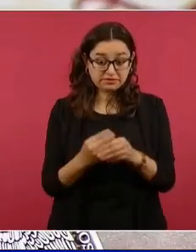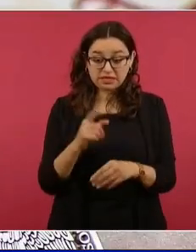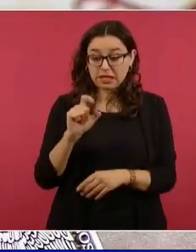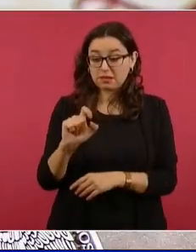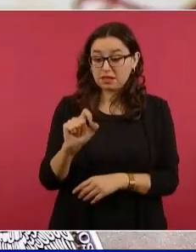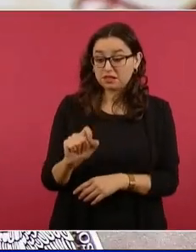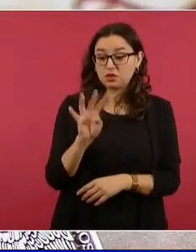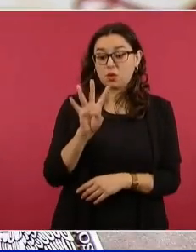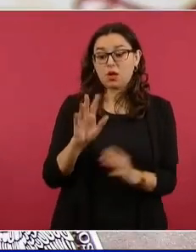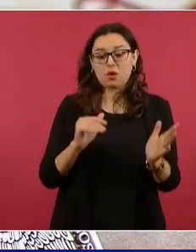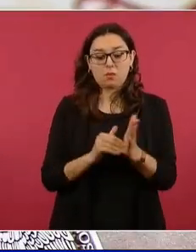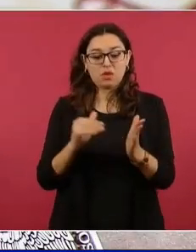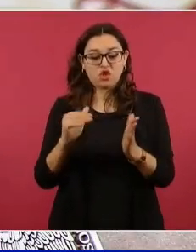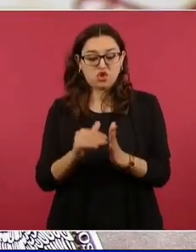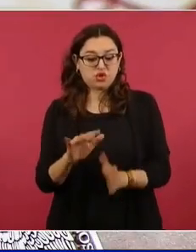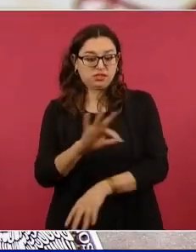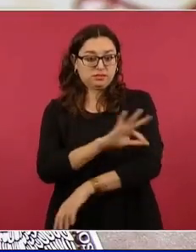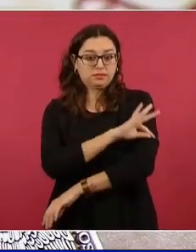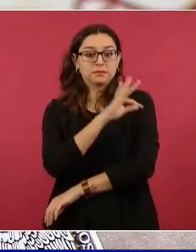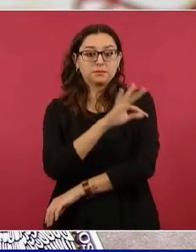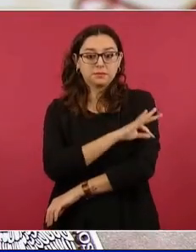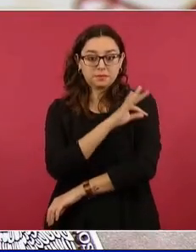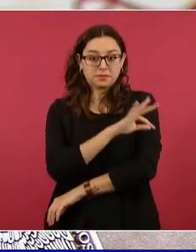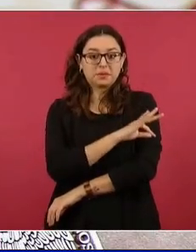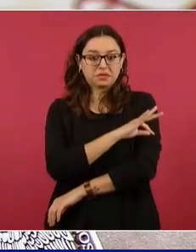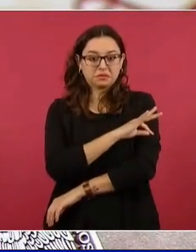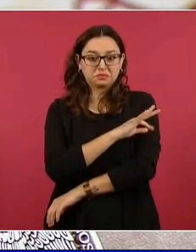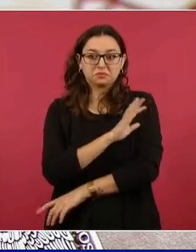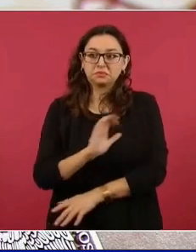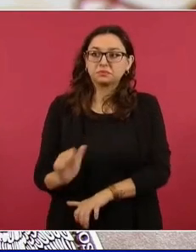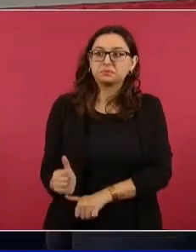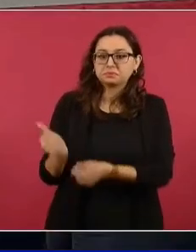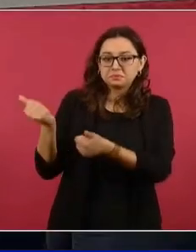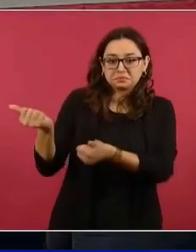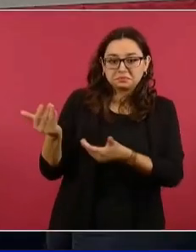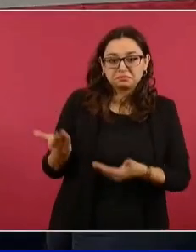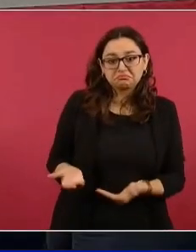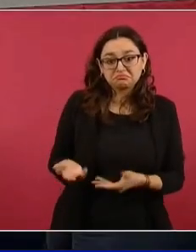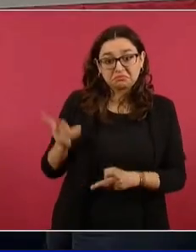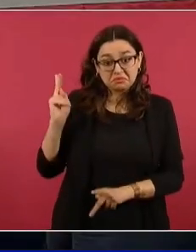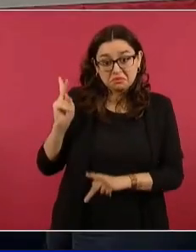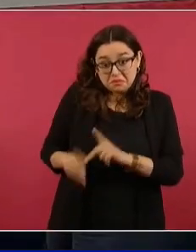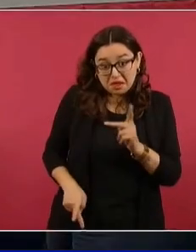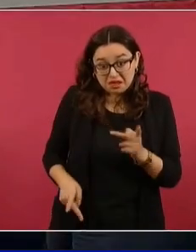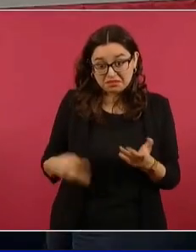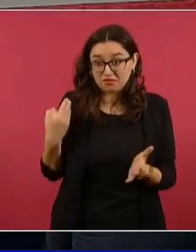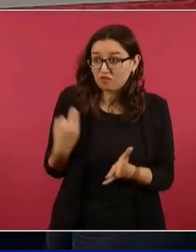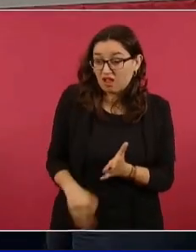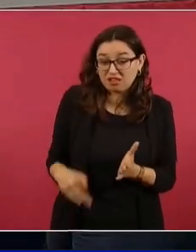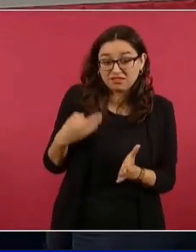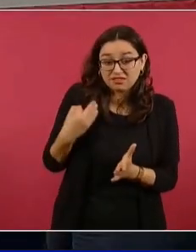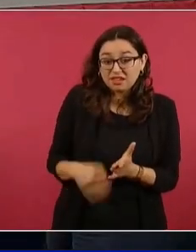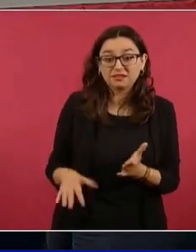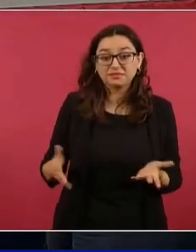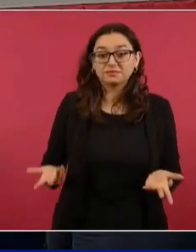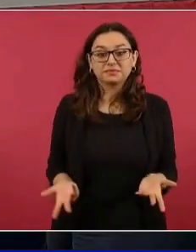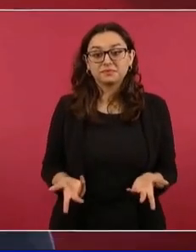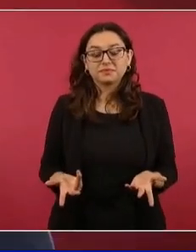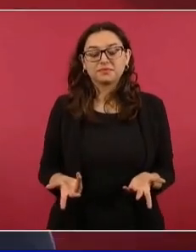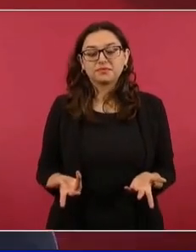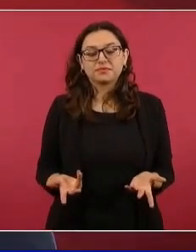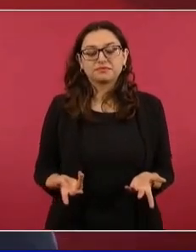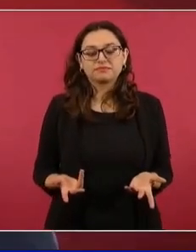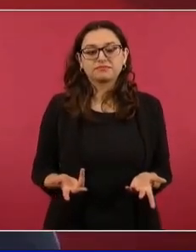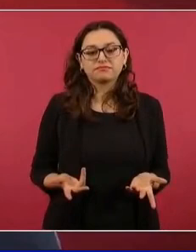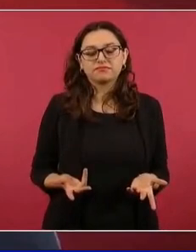corresponden a una parte de lo que aspirábamos. En la contratación de México se puso